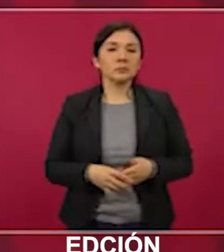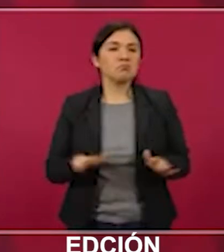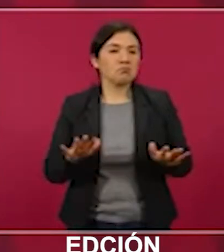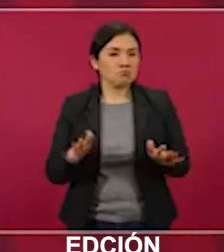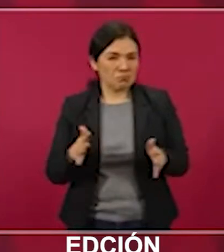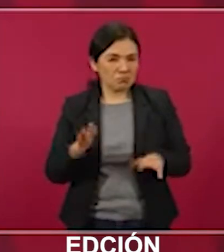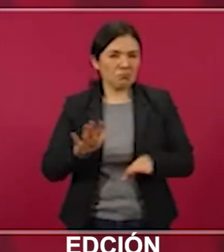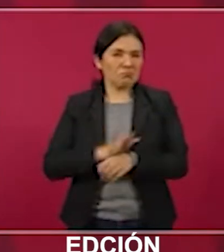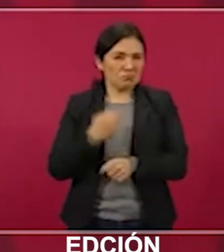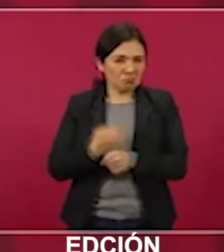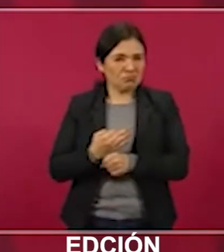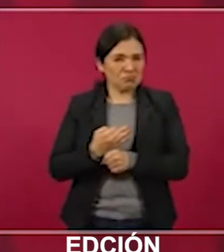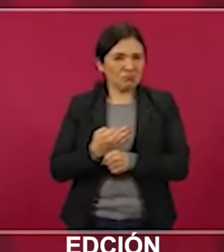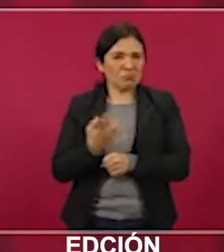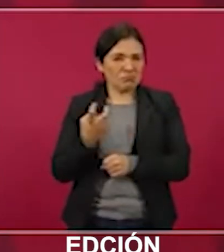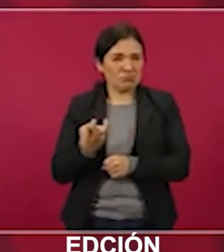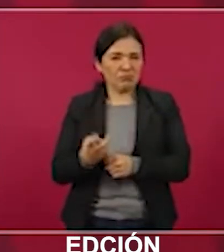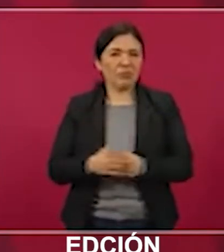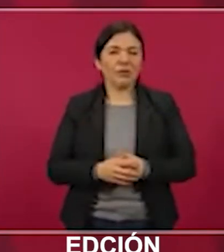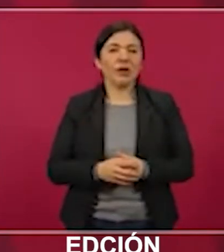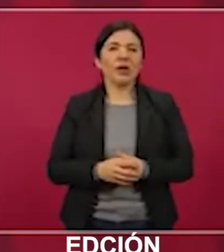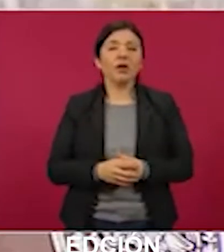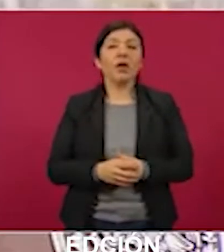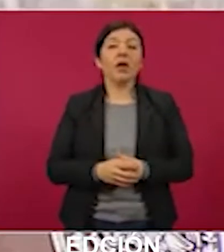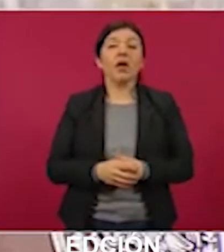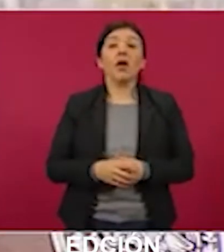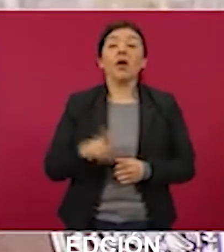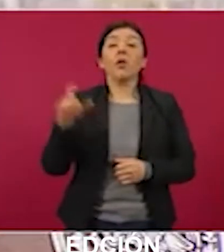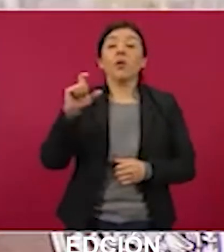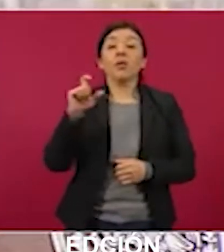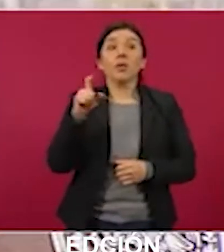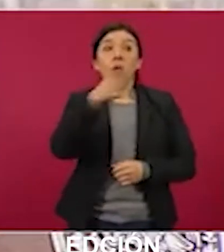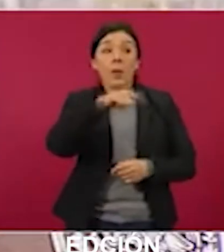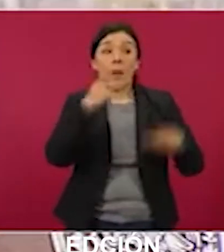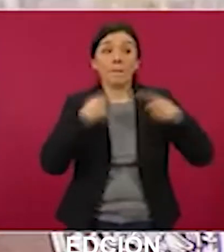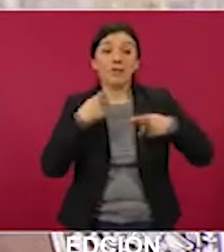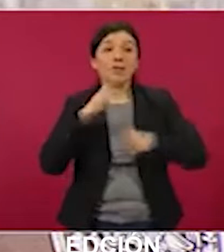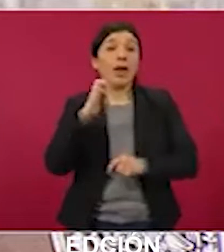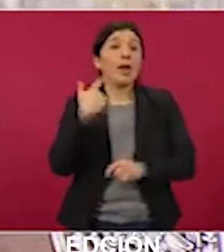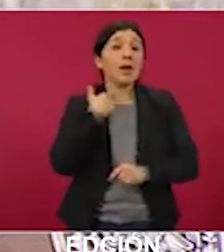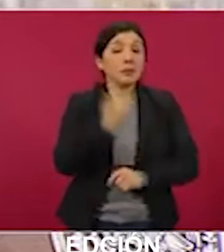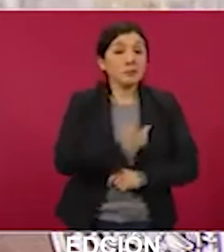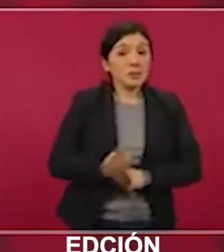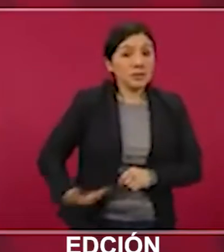Aproximadamente. Eran, en el caso de los expresidentes,